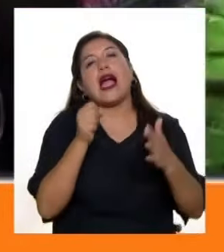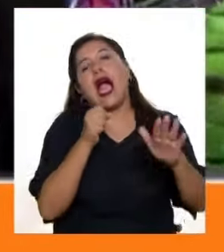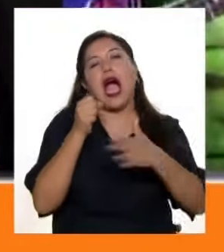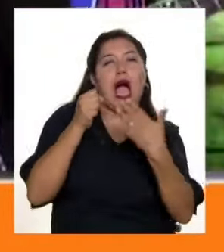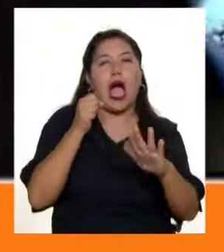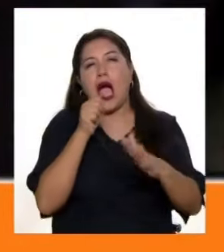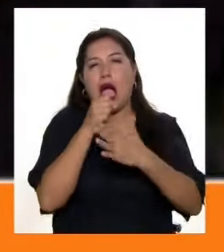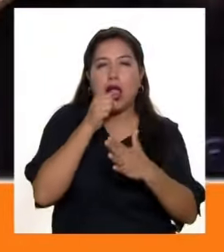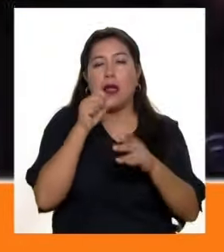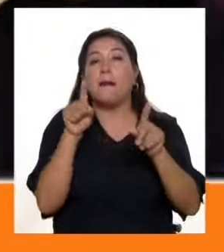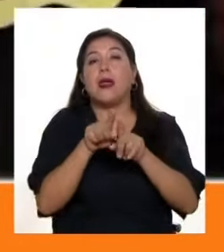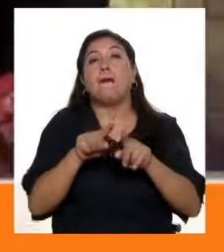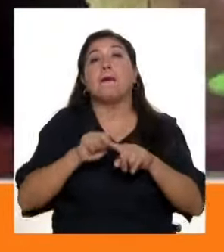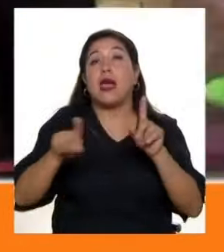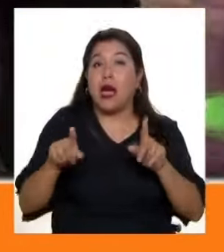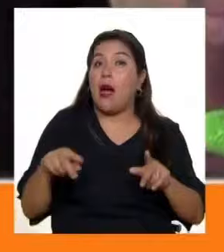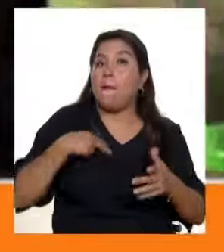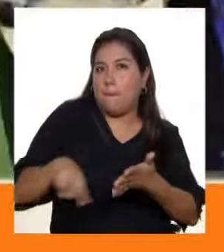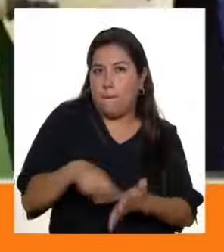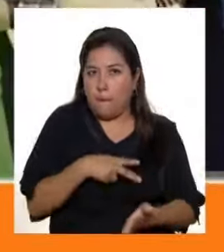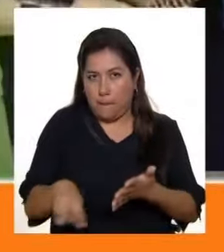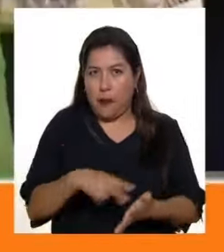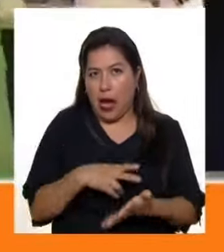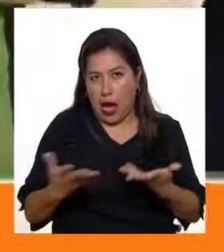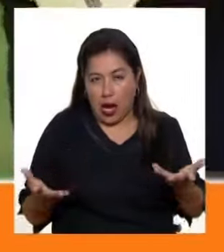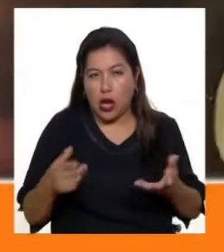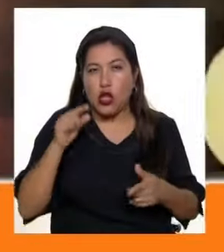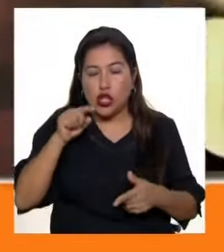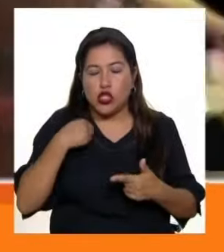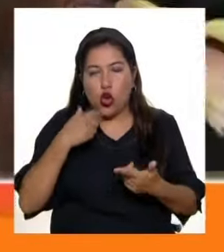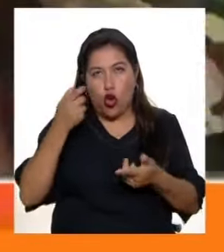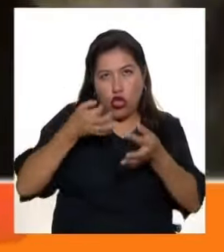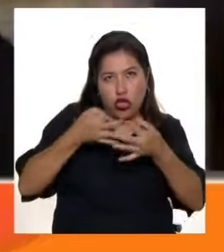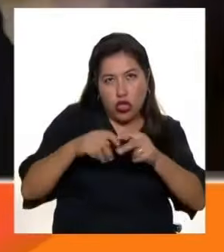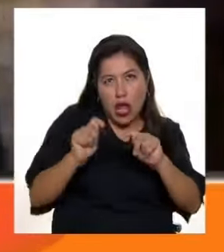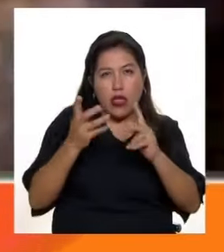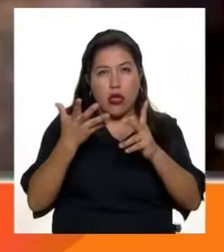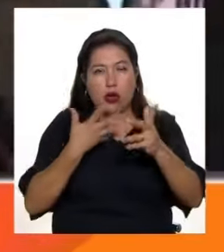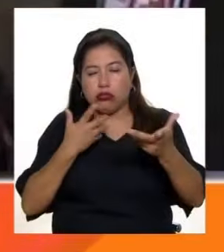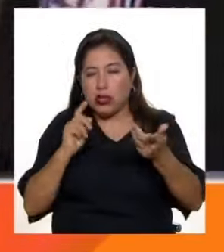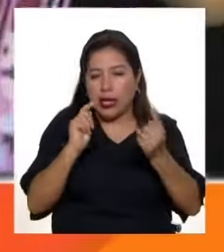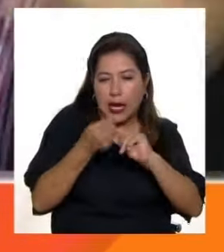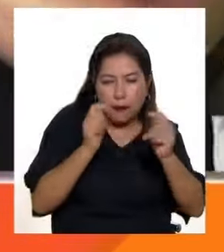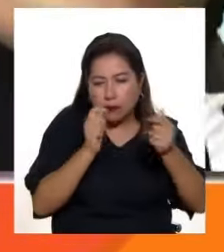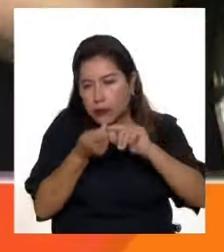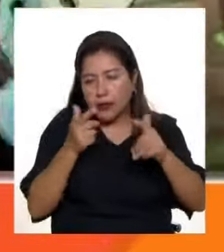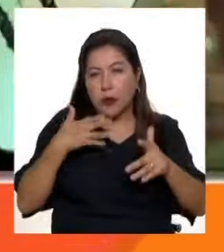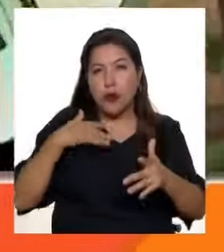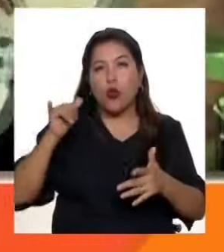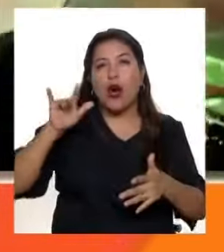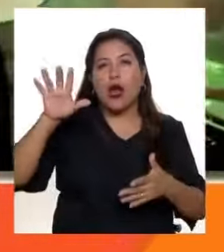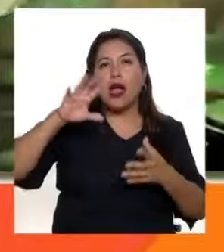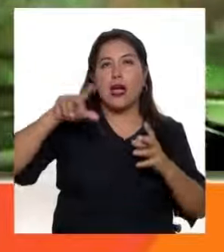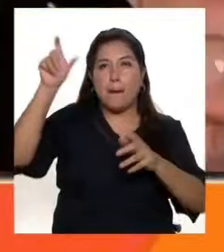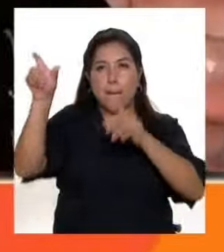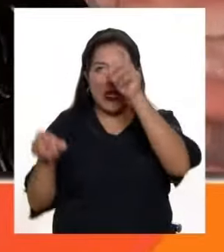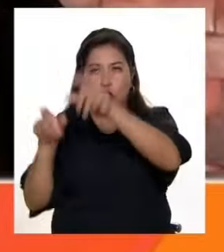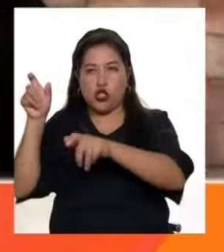esto, como es la interpretación, es una canción que trata sobre la relación del planeta con el ser humano. Entonces, es una